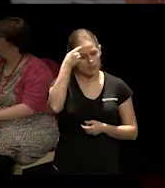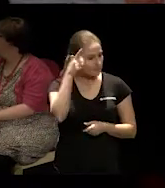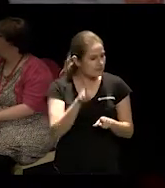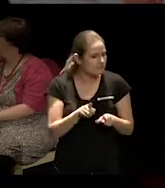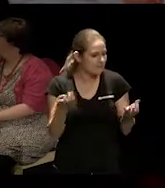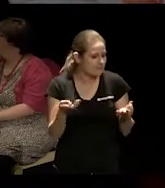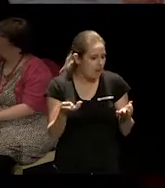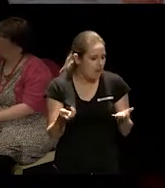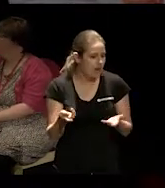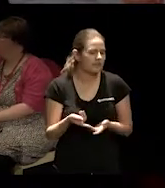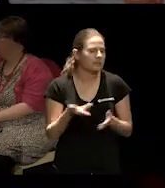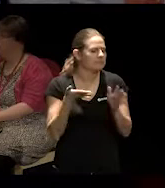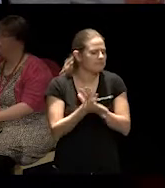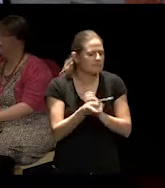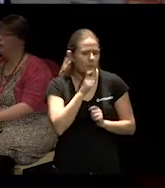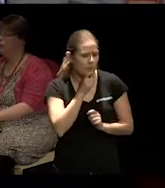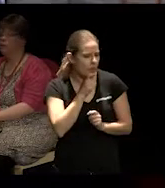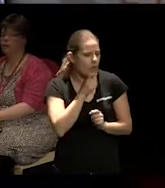mismo. Pero ahora tenemos un matiz.